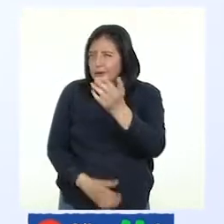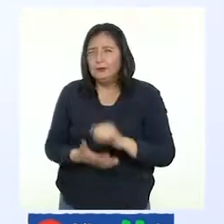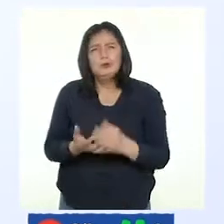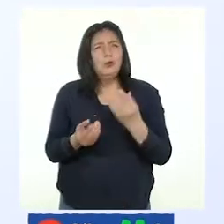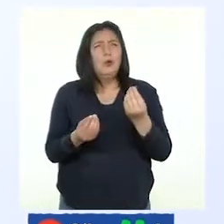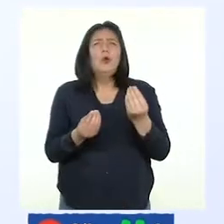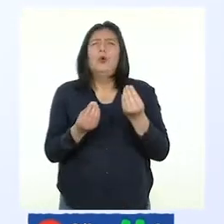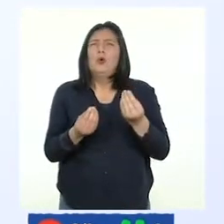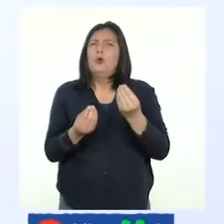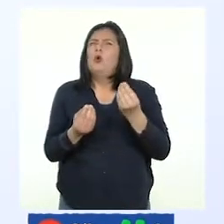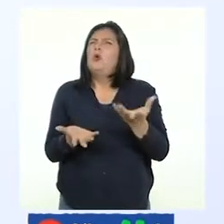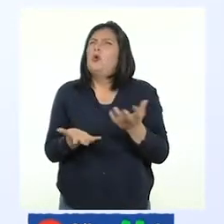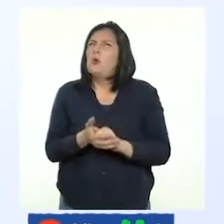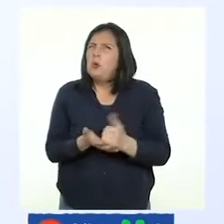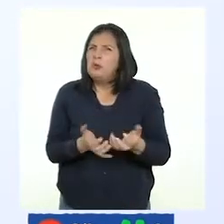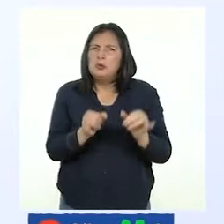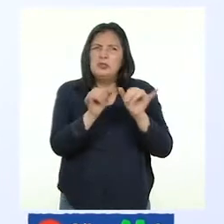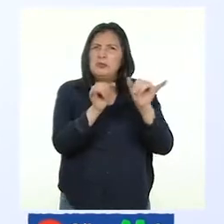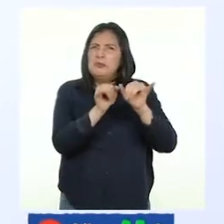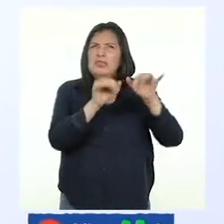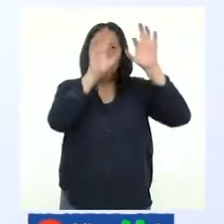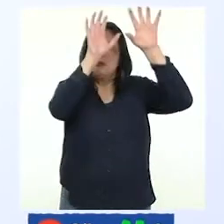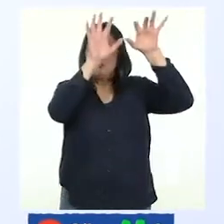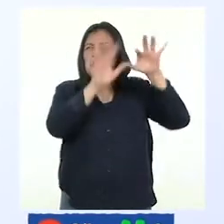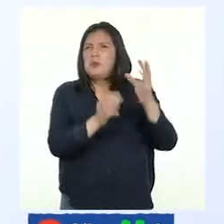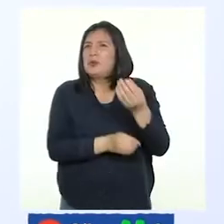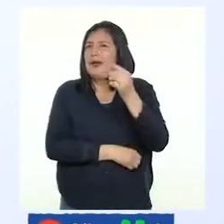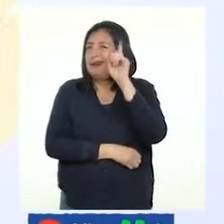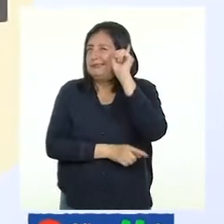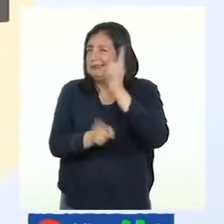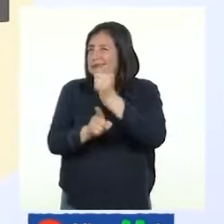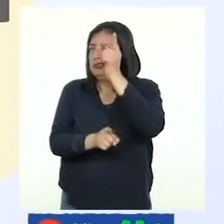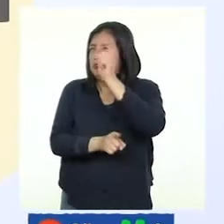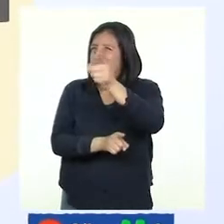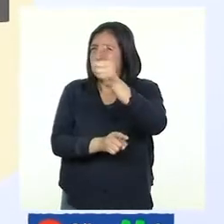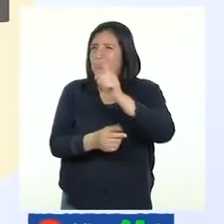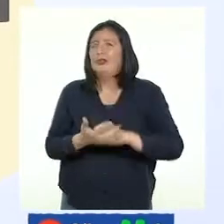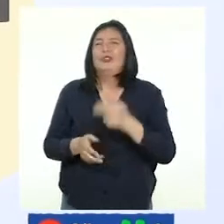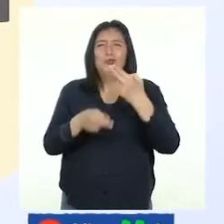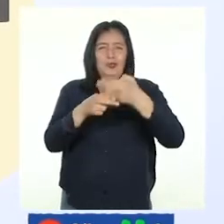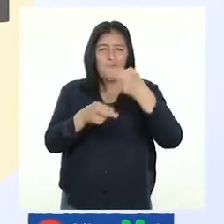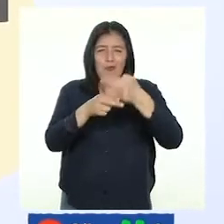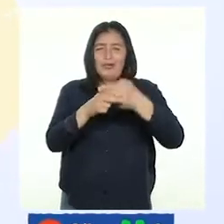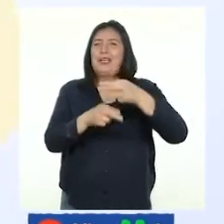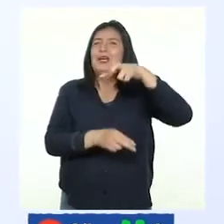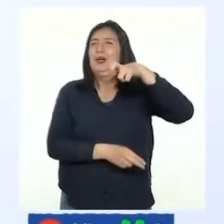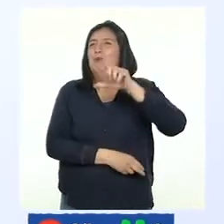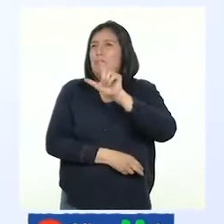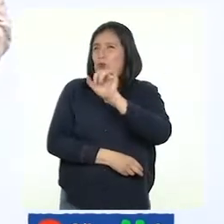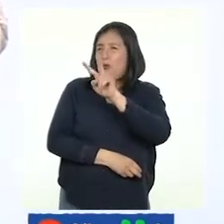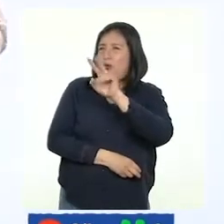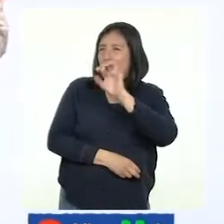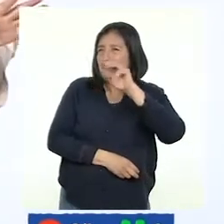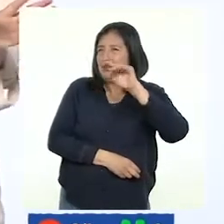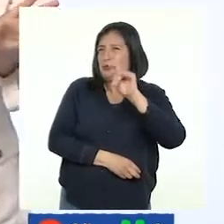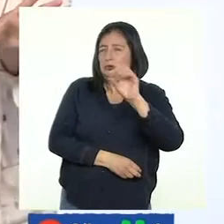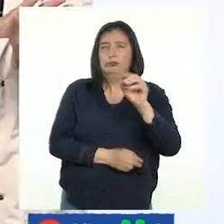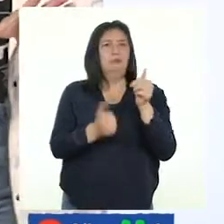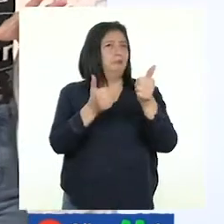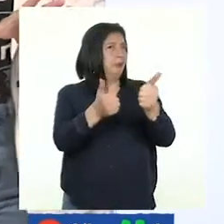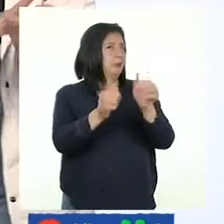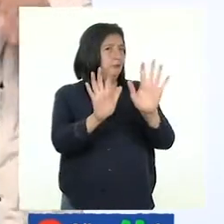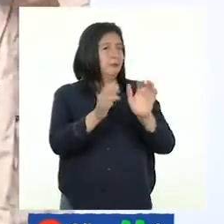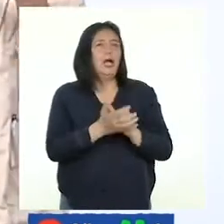qué instrumento se mide la precipitación? ¡Ajá! Con el pluviómetro. Muy